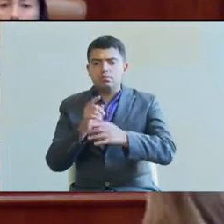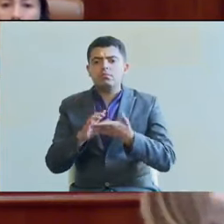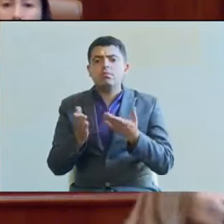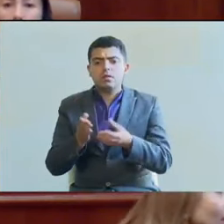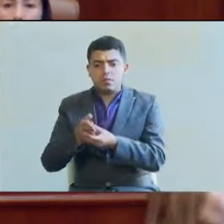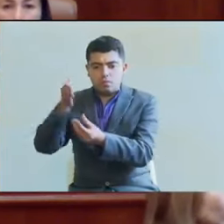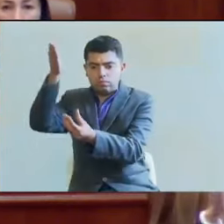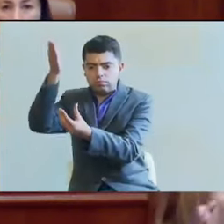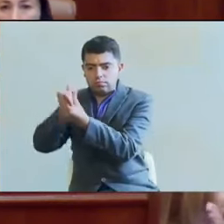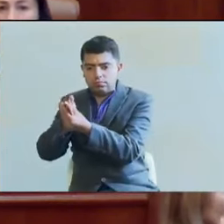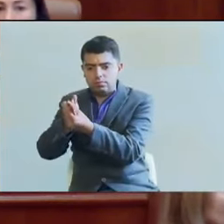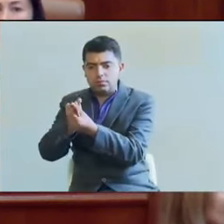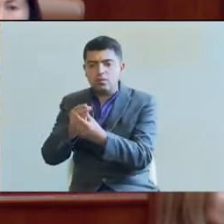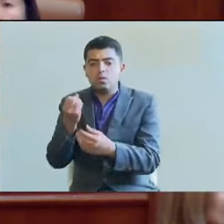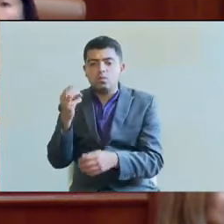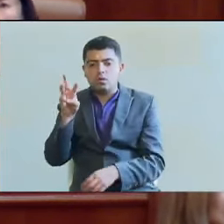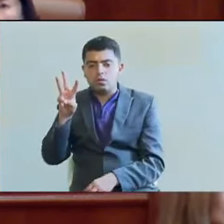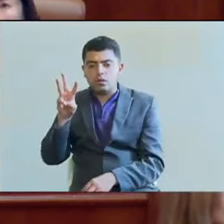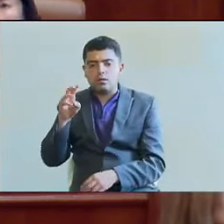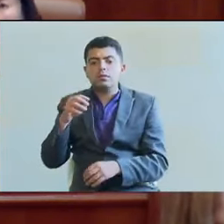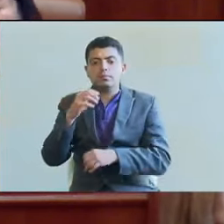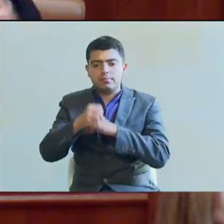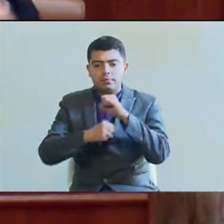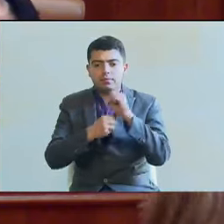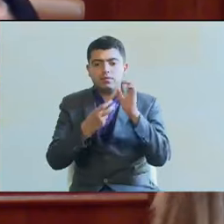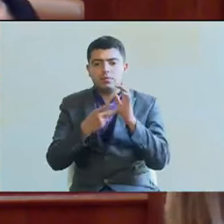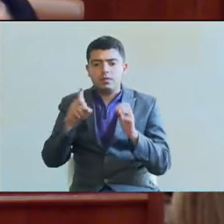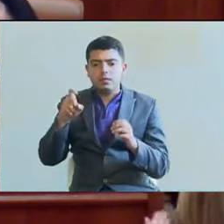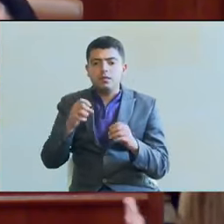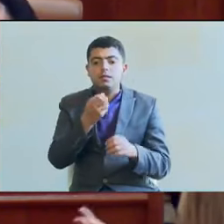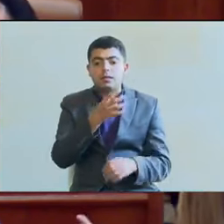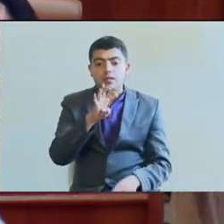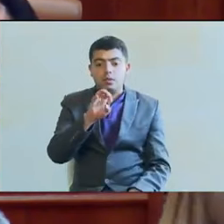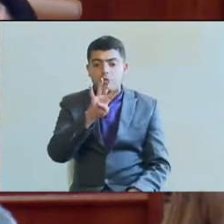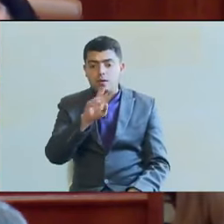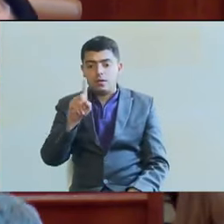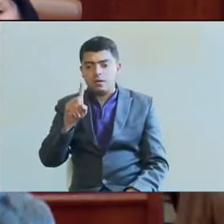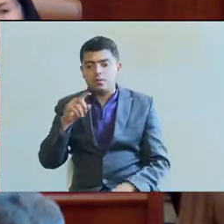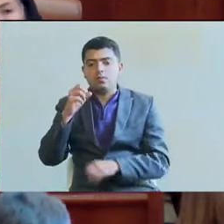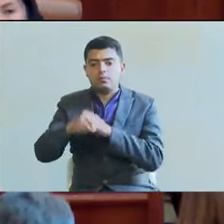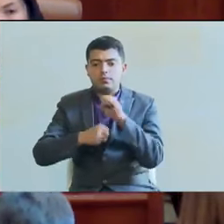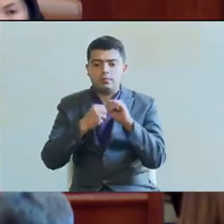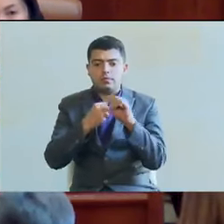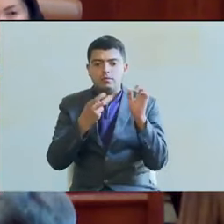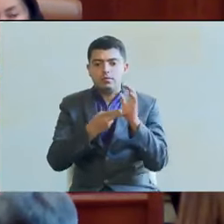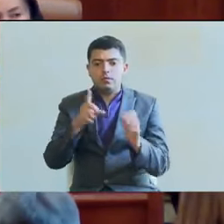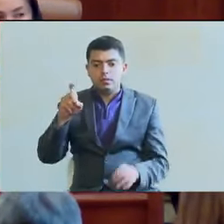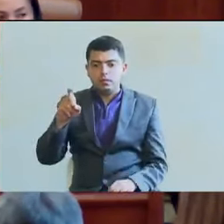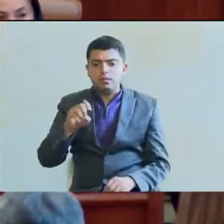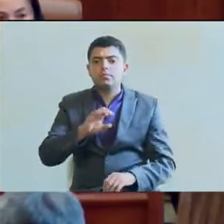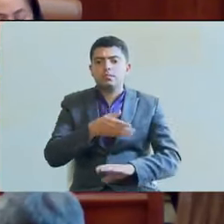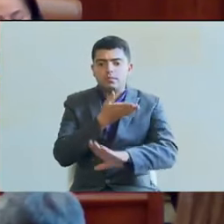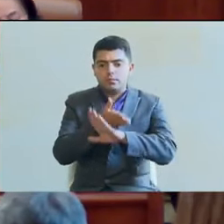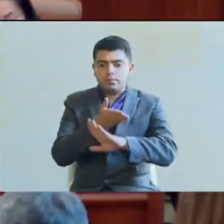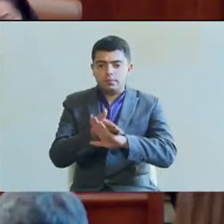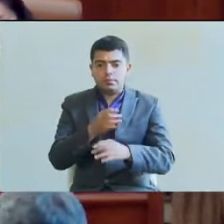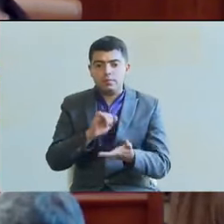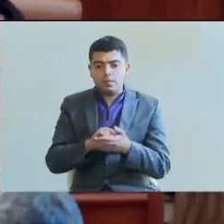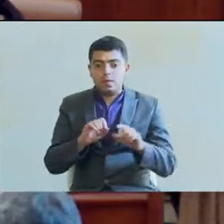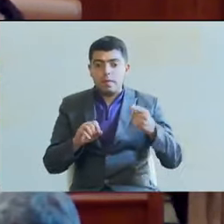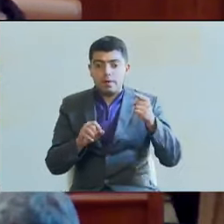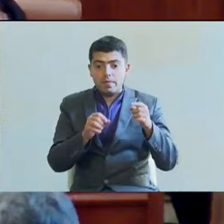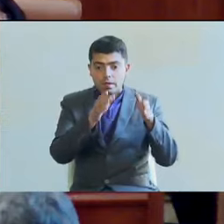893 de 2016 y 941 2016 se publicó la ponencia para primer debate en la